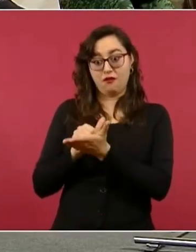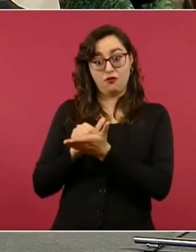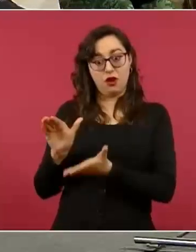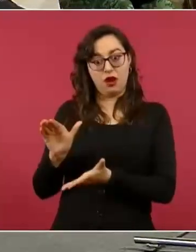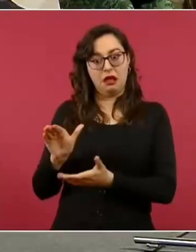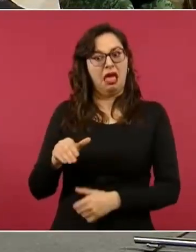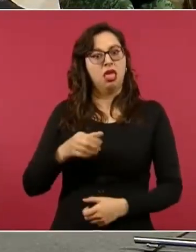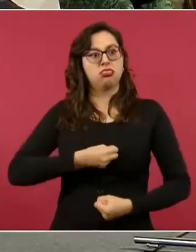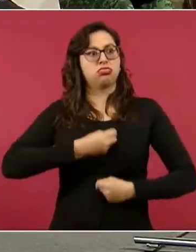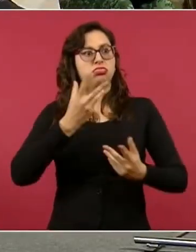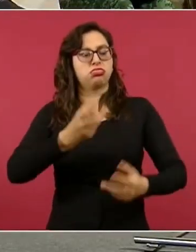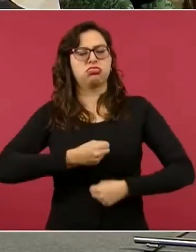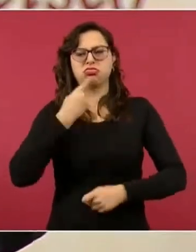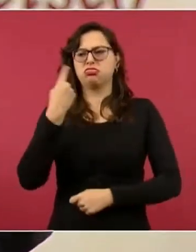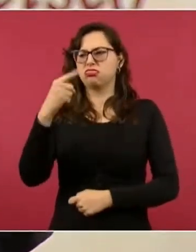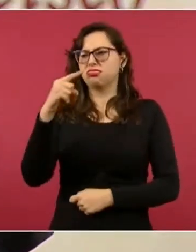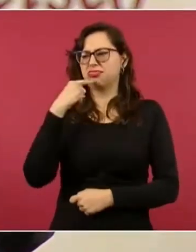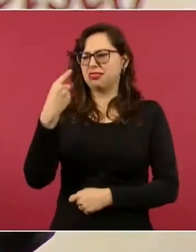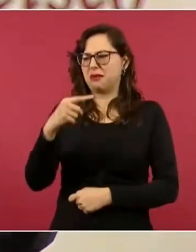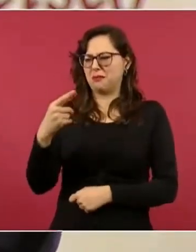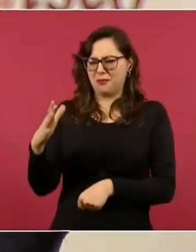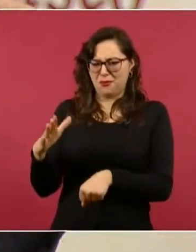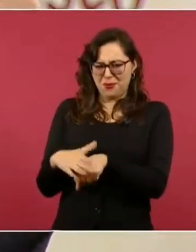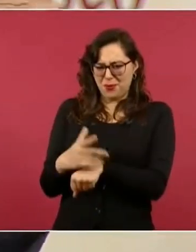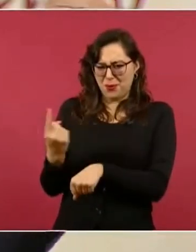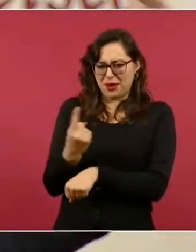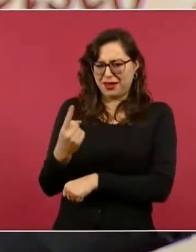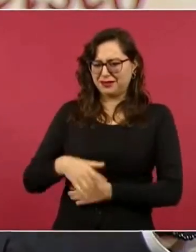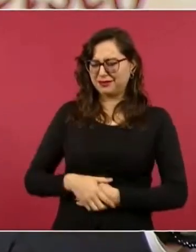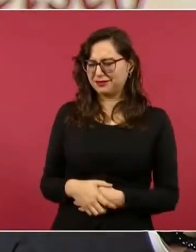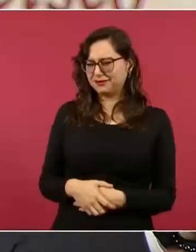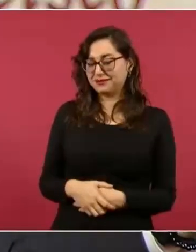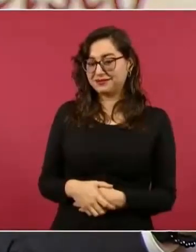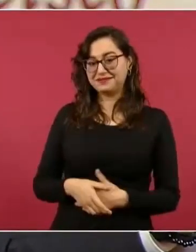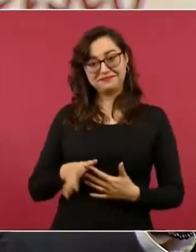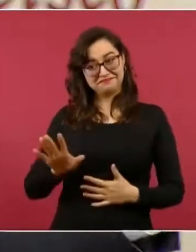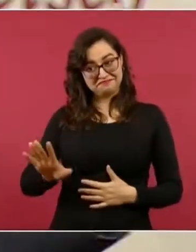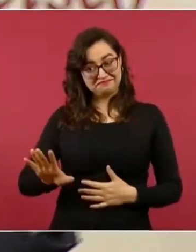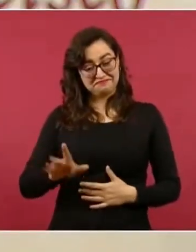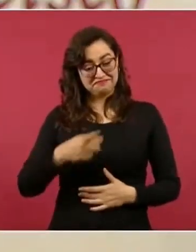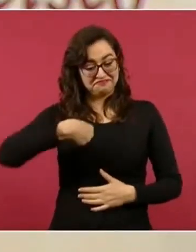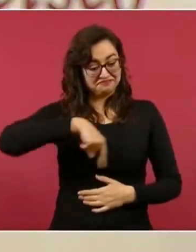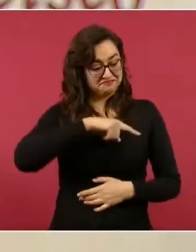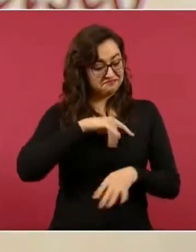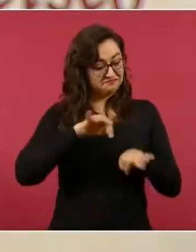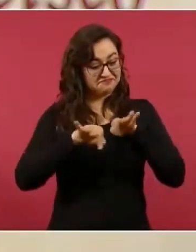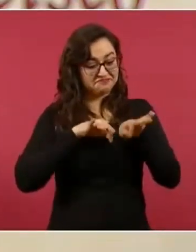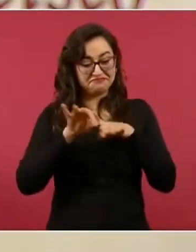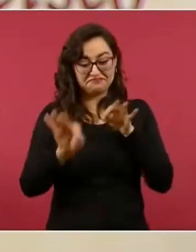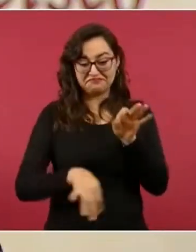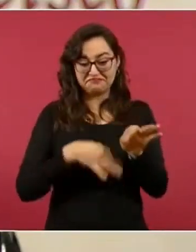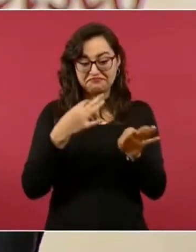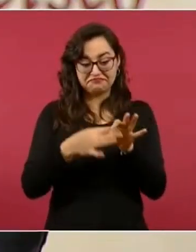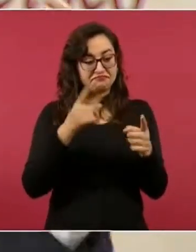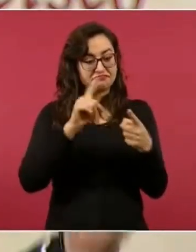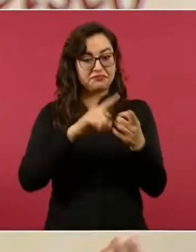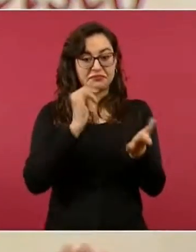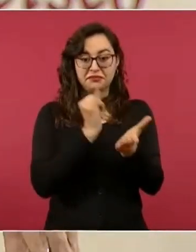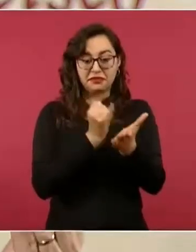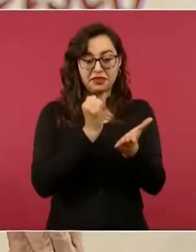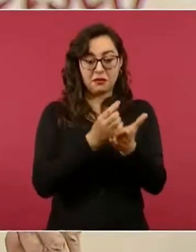México logró sus objetivos no tuvimos aranceles no tuvimos que firmar un tercer país seguro que no queríamos ni